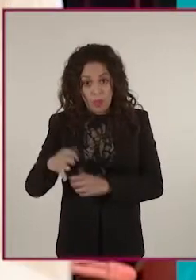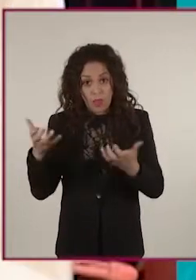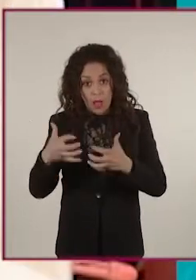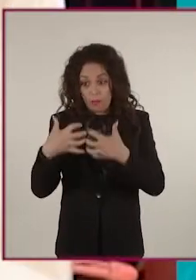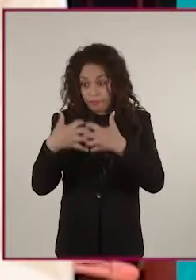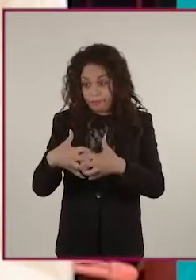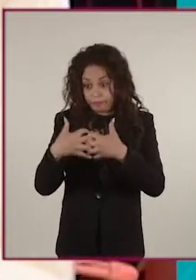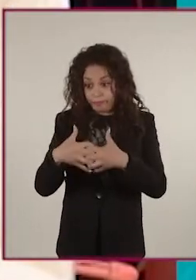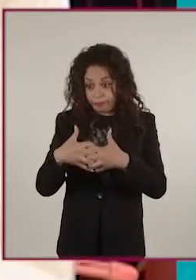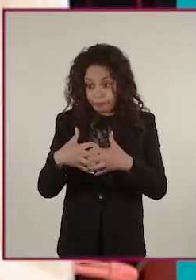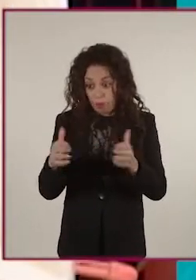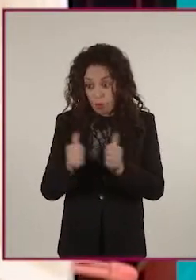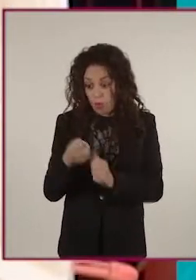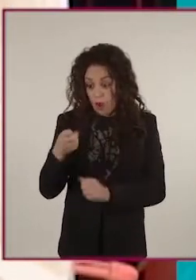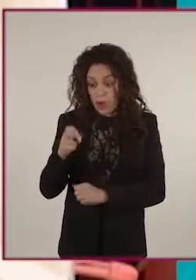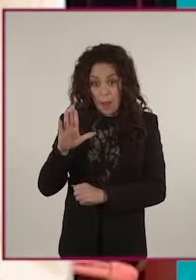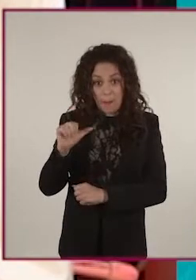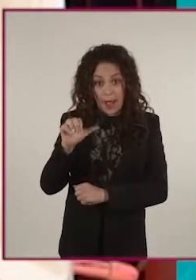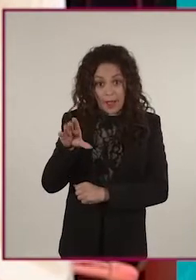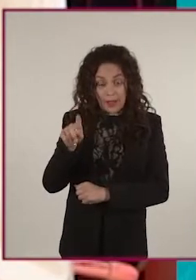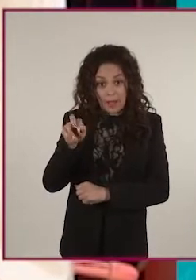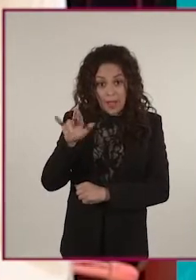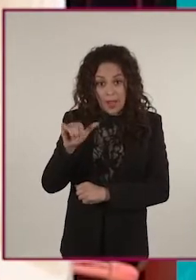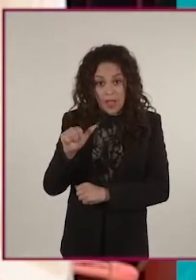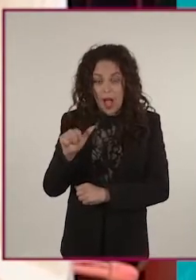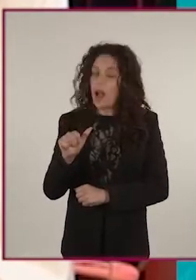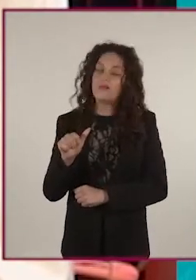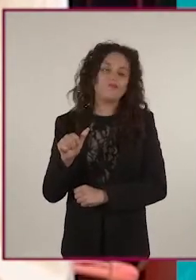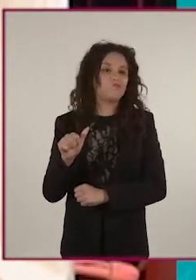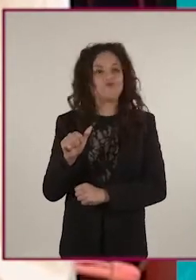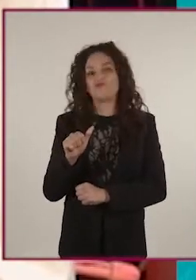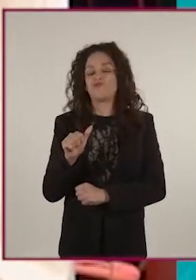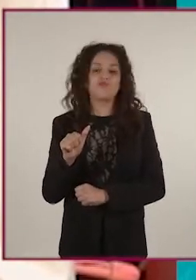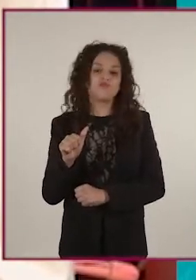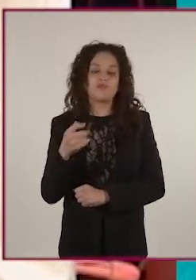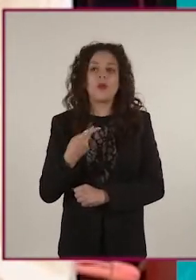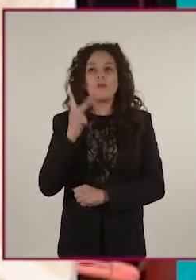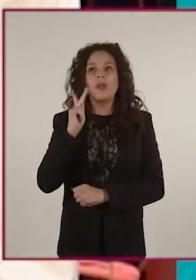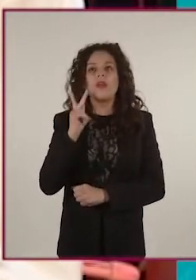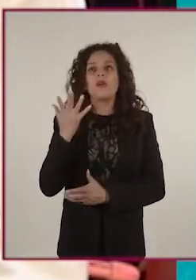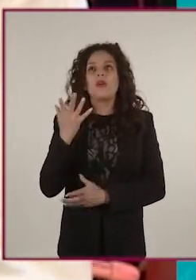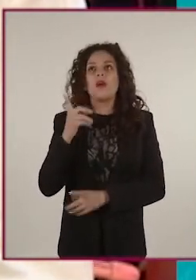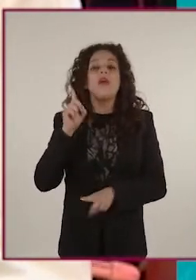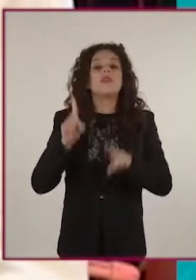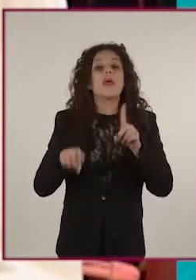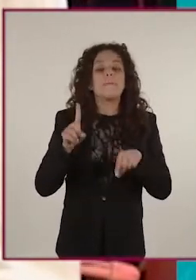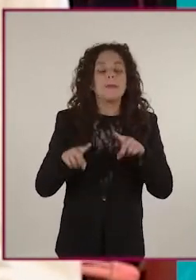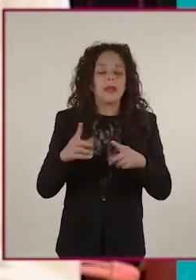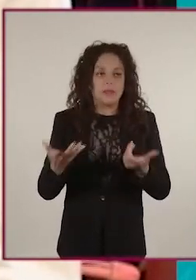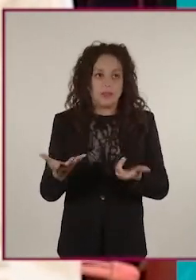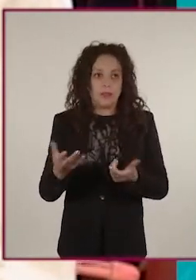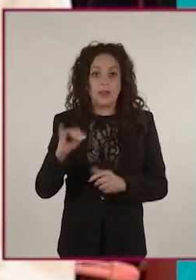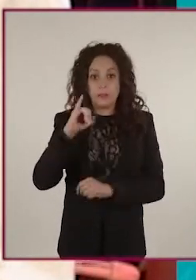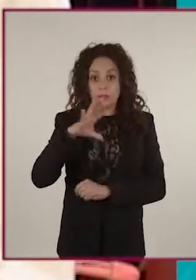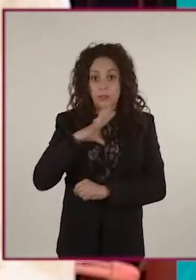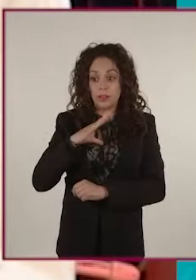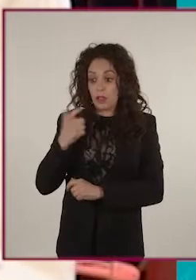No. Bueno, todo dependería de que haya la inversión para